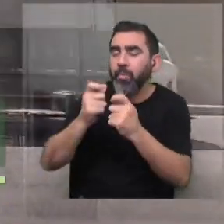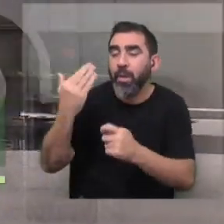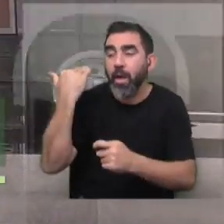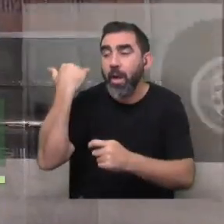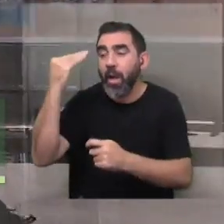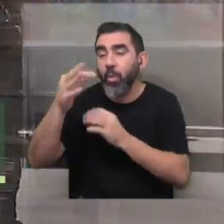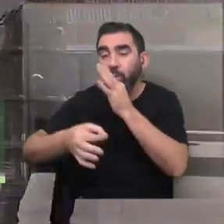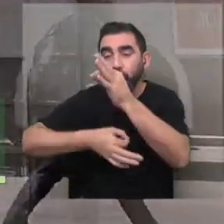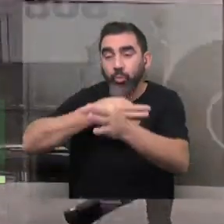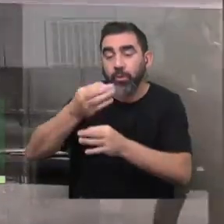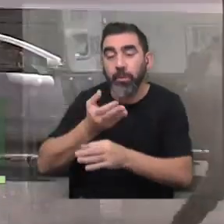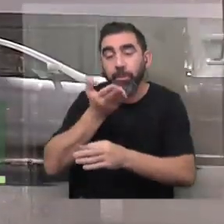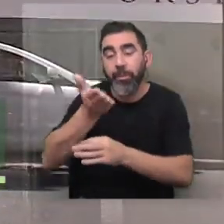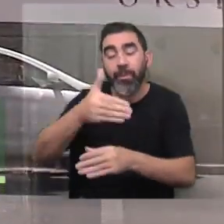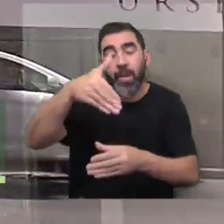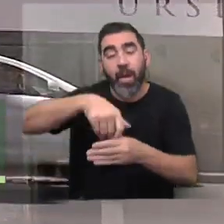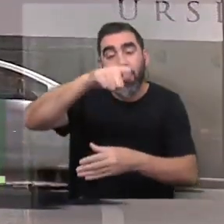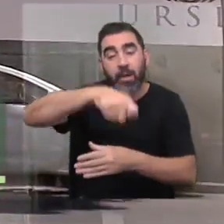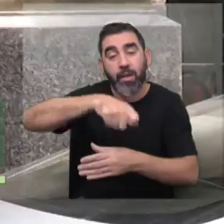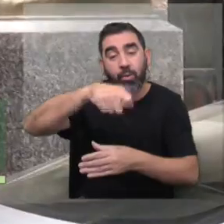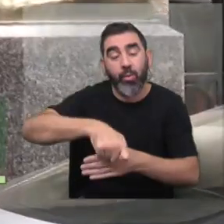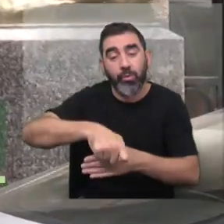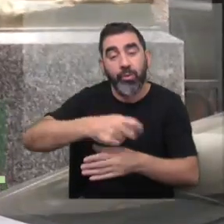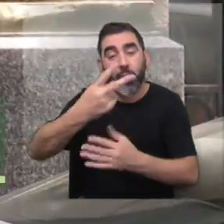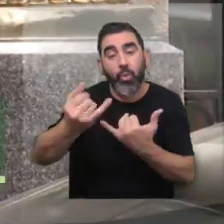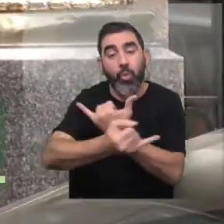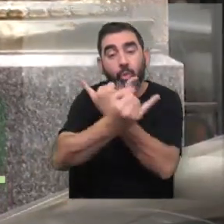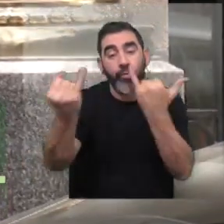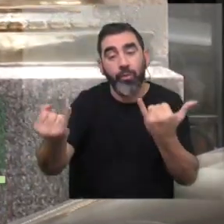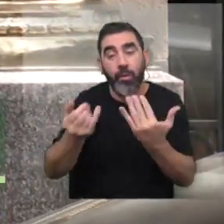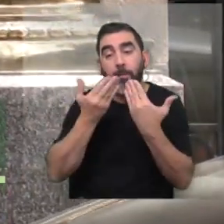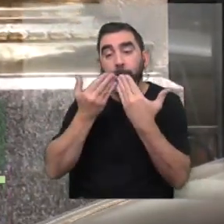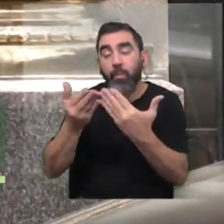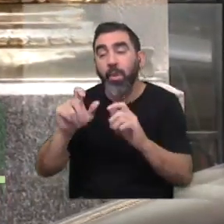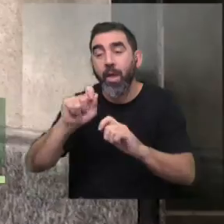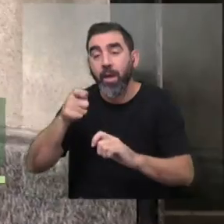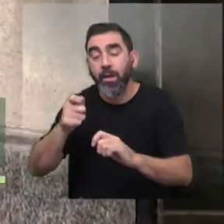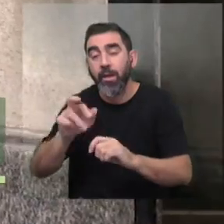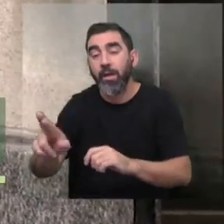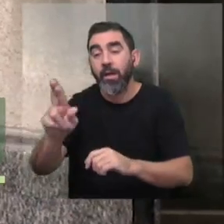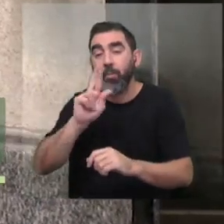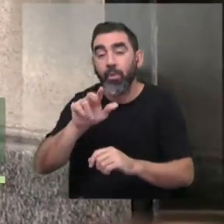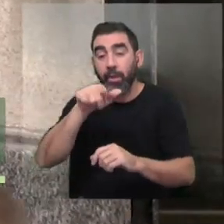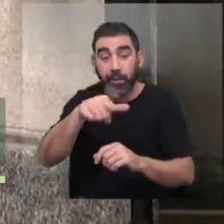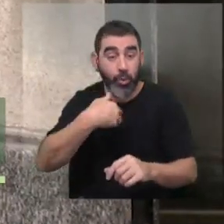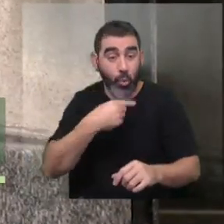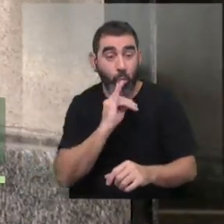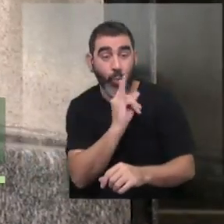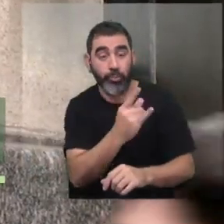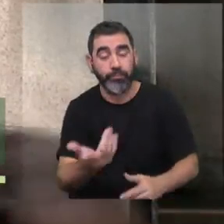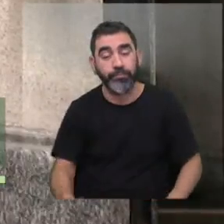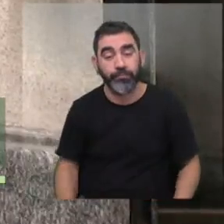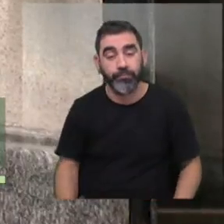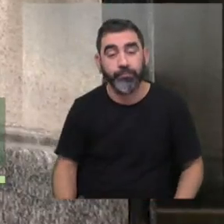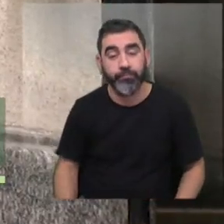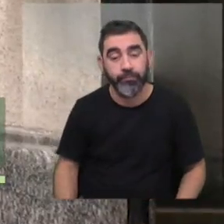autoridades explicaron que le pedirían a la corte los días de Misión para poder consultar a los canales y la corte le respondió que esa era su tarea de